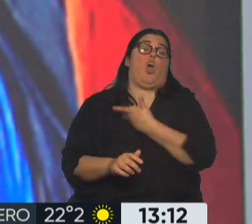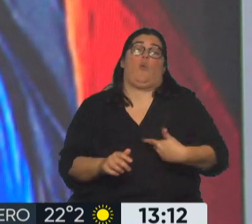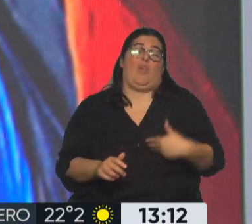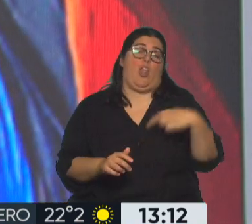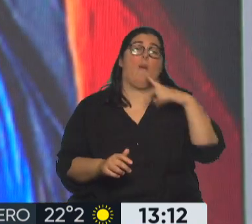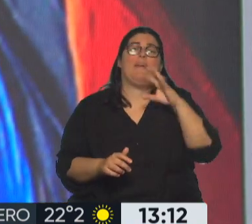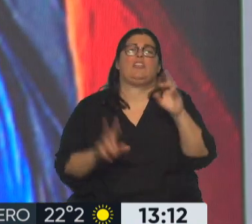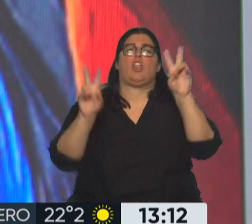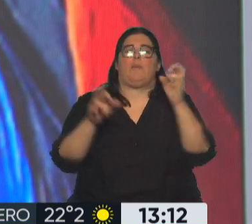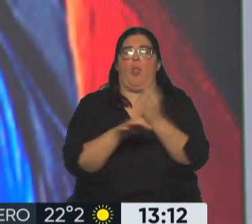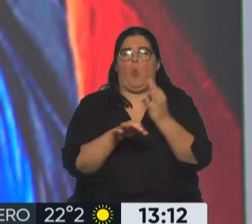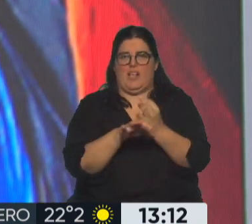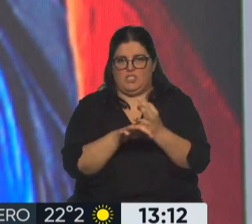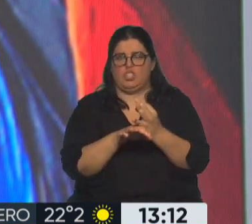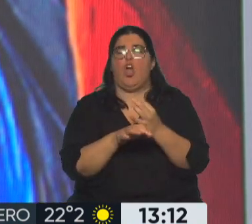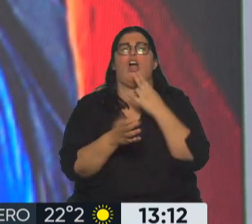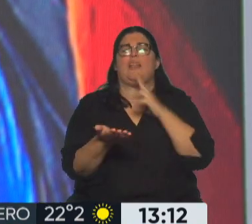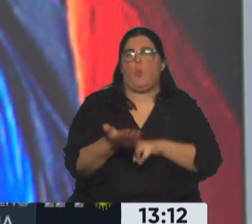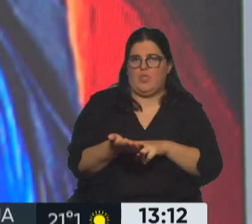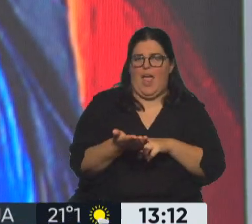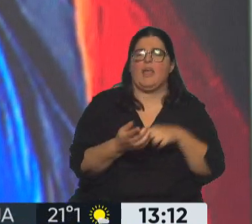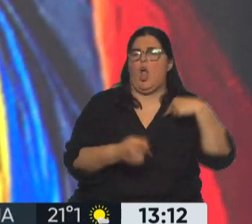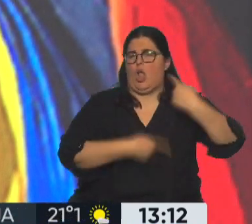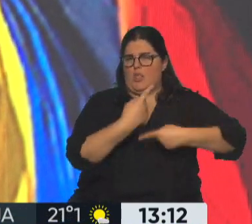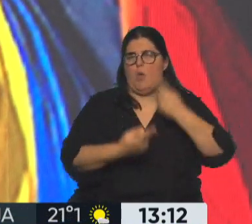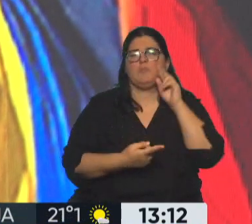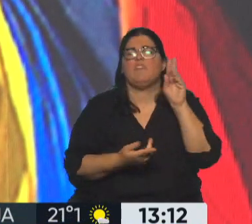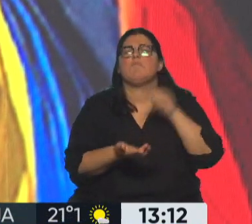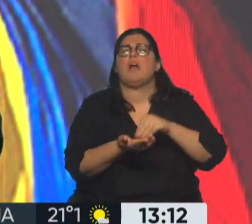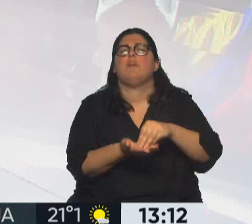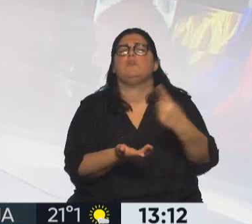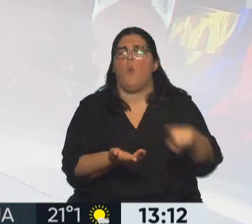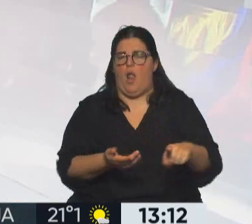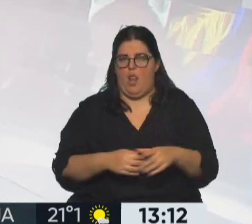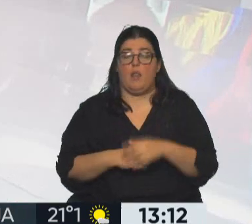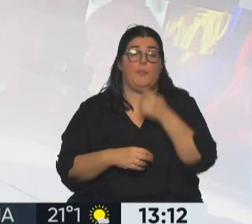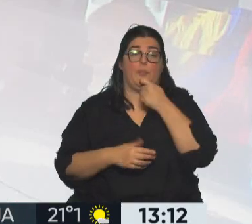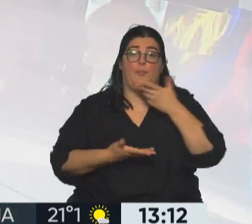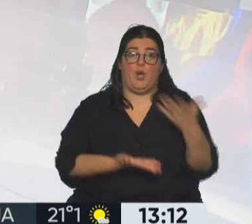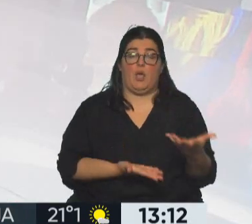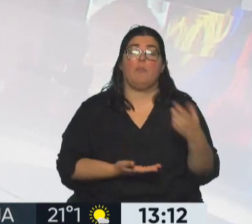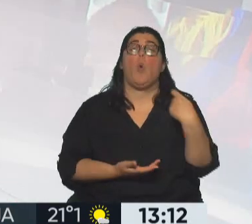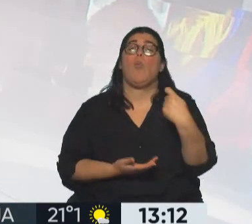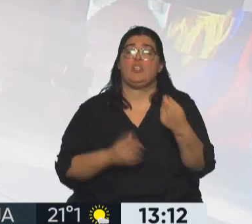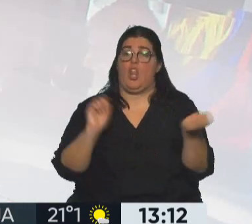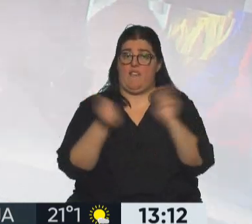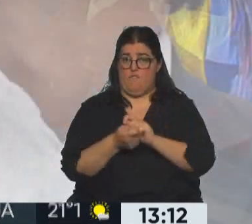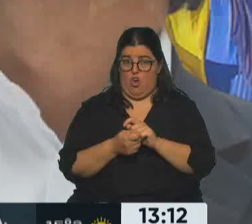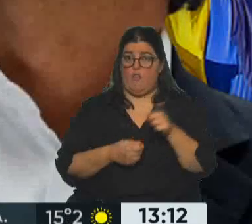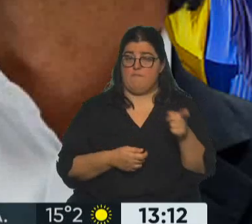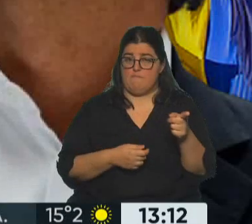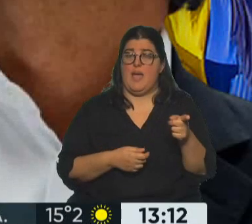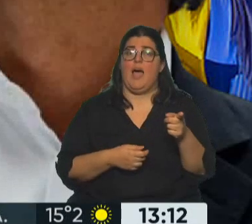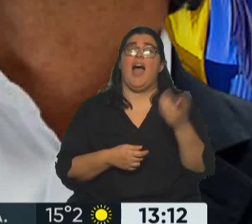a la educación, a la cuestión tributaria. Y seguimos repasando diferentes cuestiones. Por ejemplo, la reforma jubilatoria